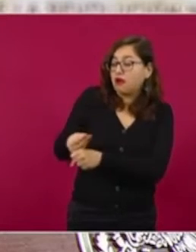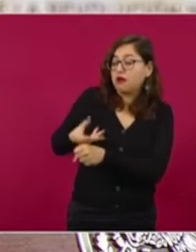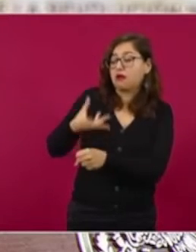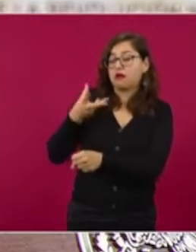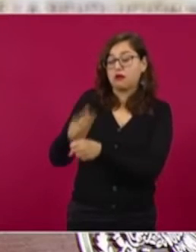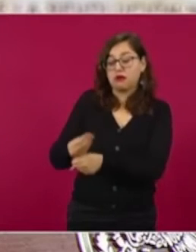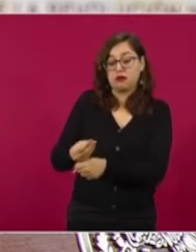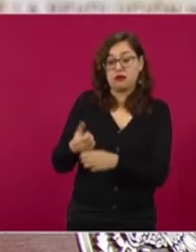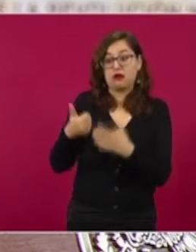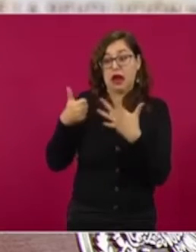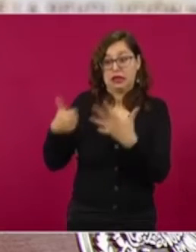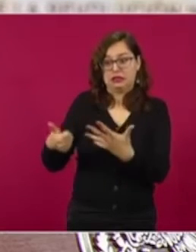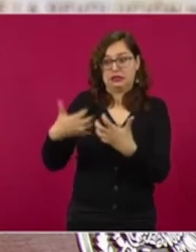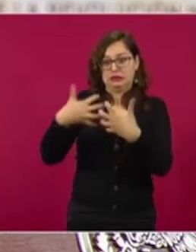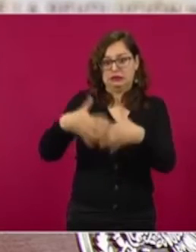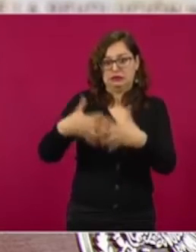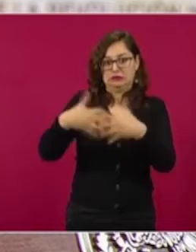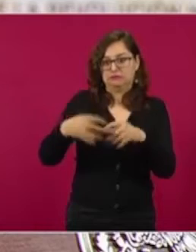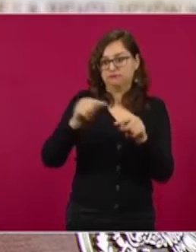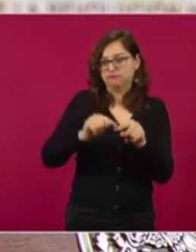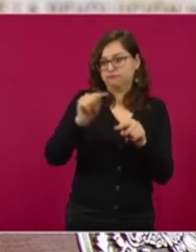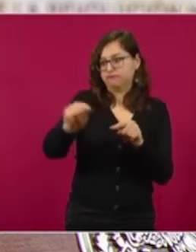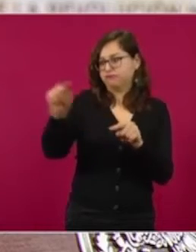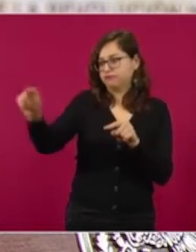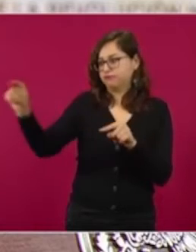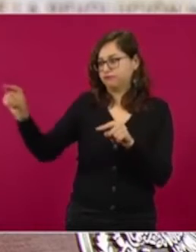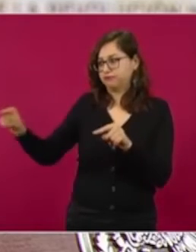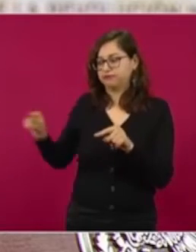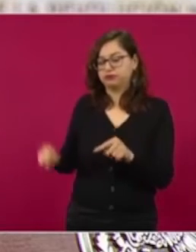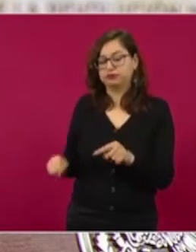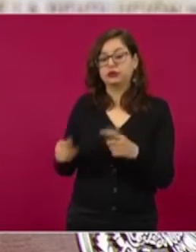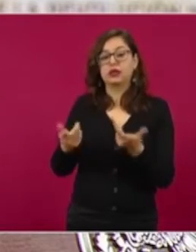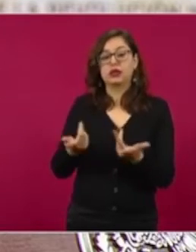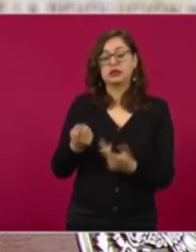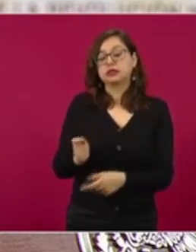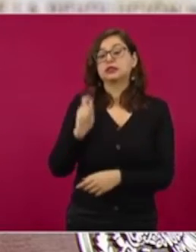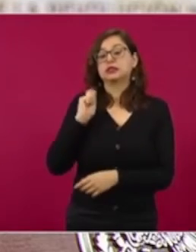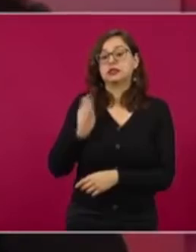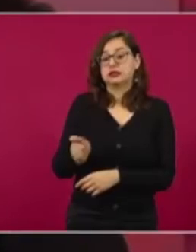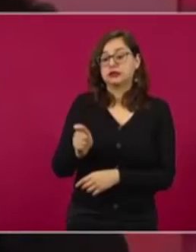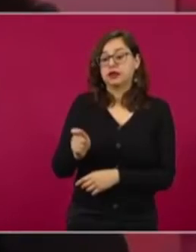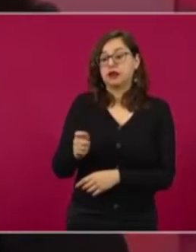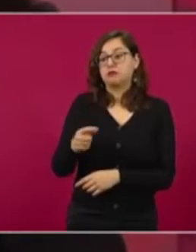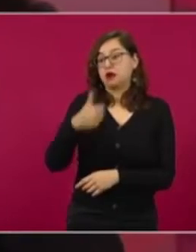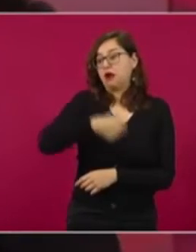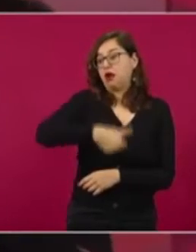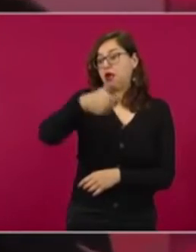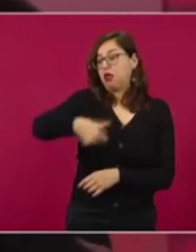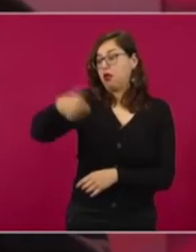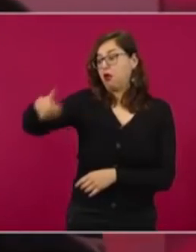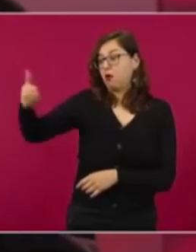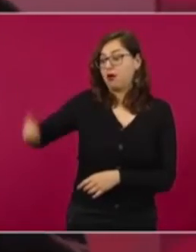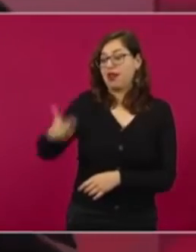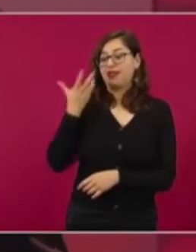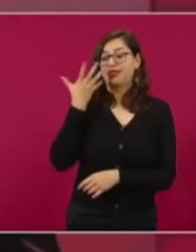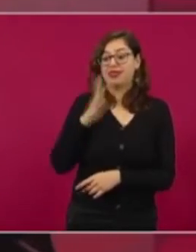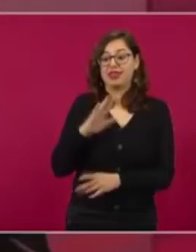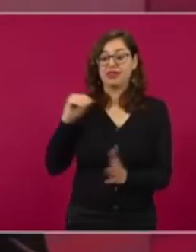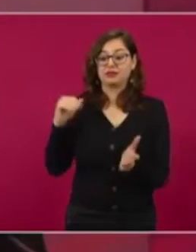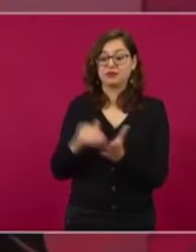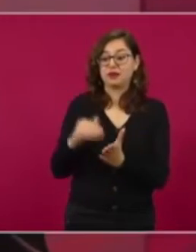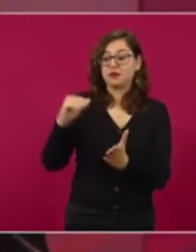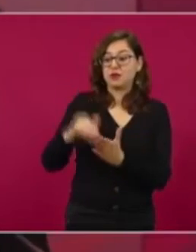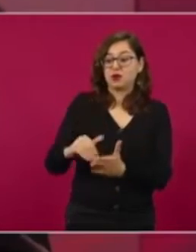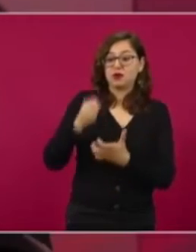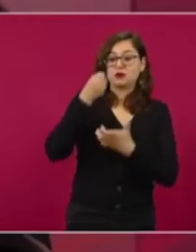6 refinerías. Esto es a razón de 10,000 millones por refinería, porque